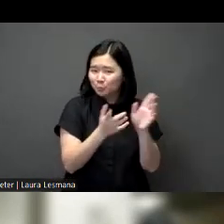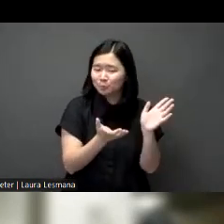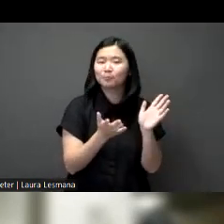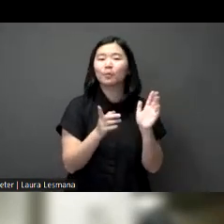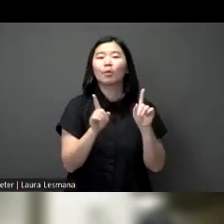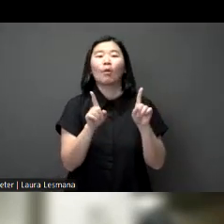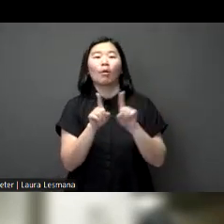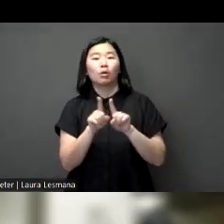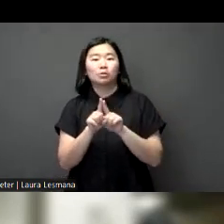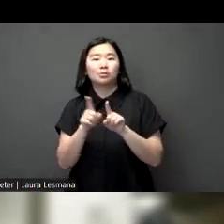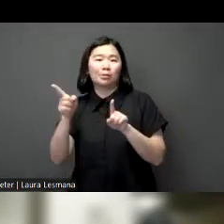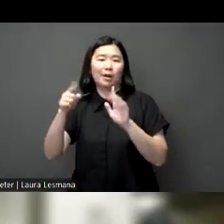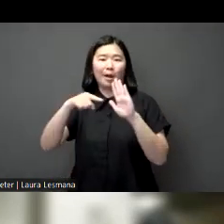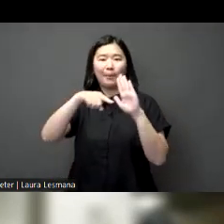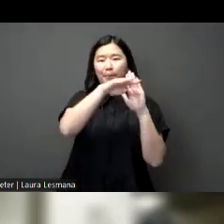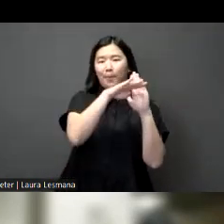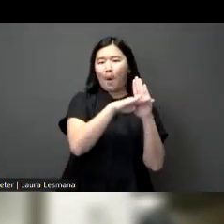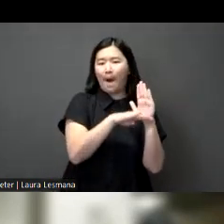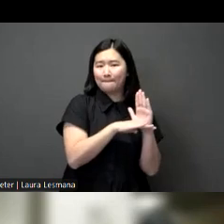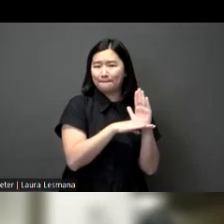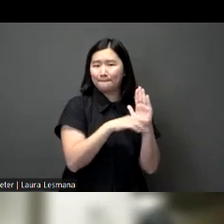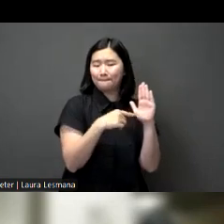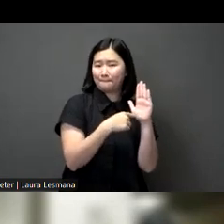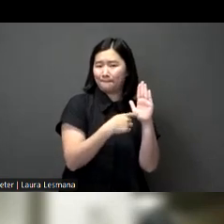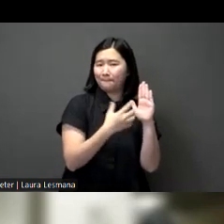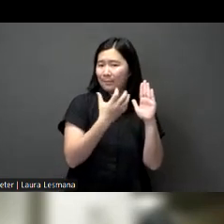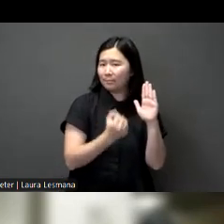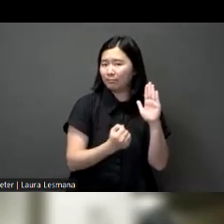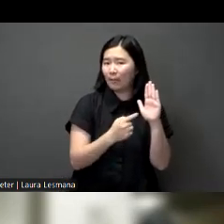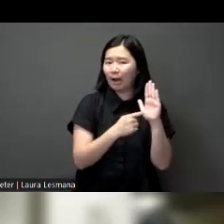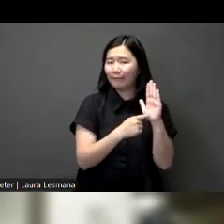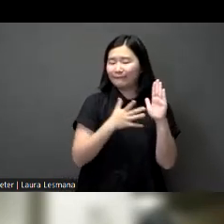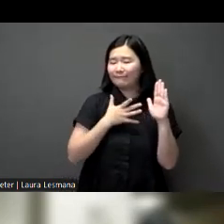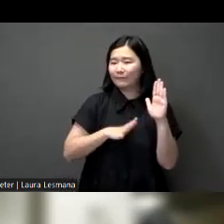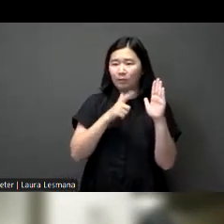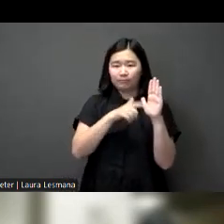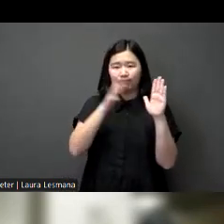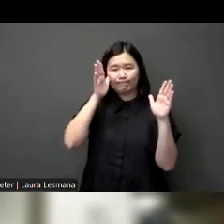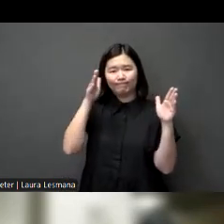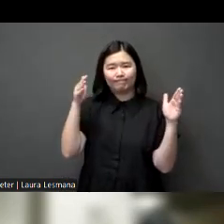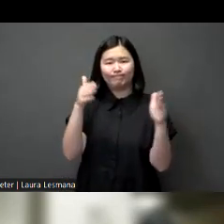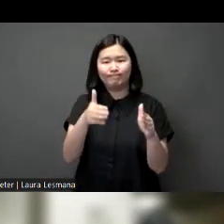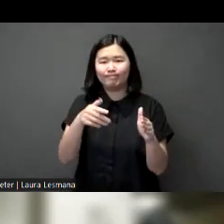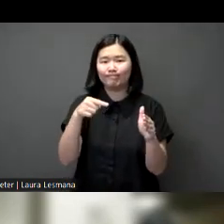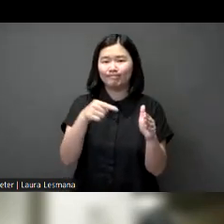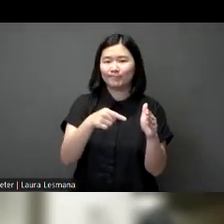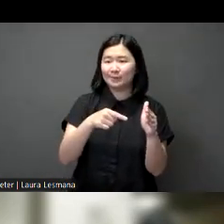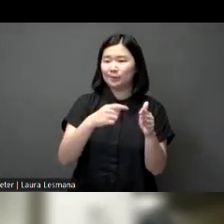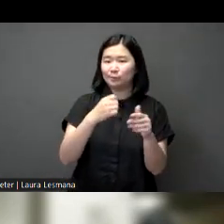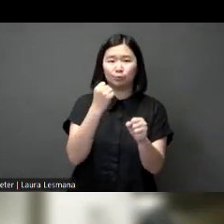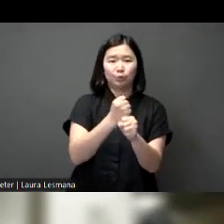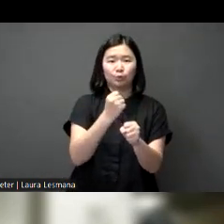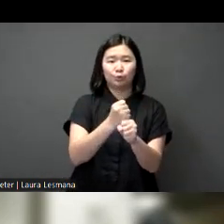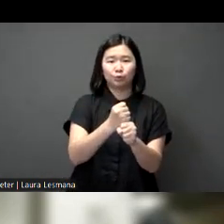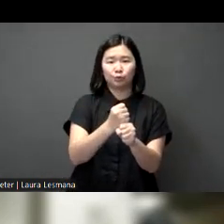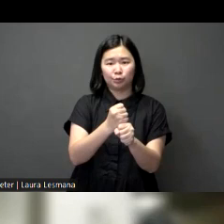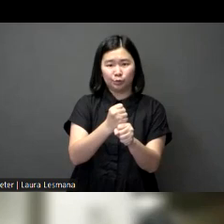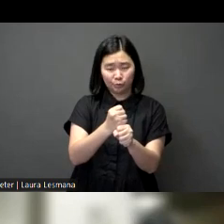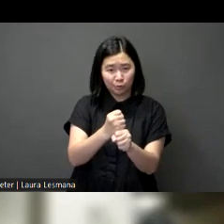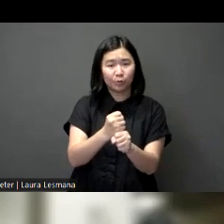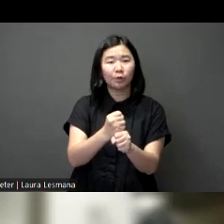de cáncer de mama y cáncer cervicuterino, y cómo eso entonces fue constituyendo la definición del trabajo más bien en